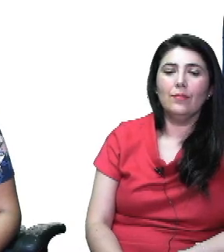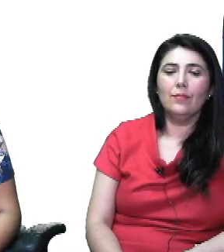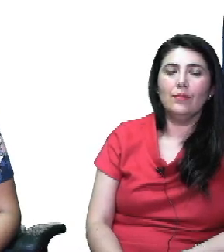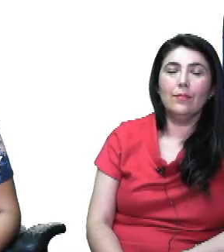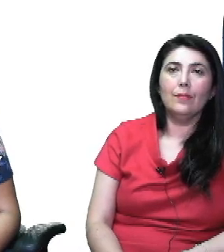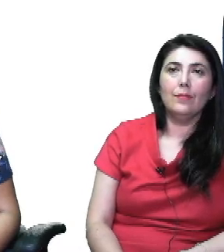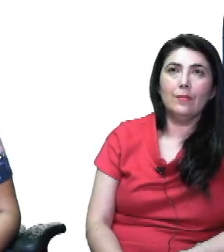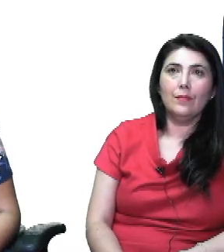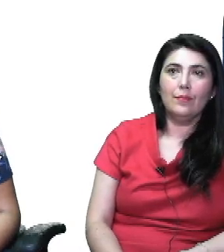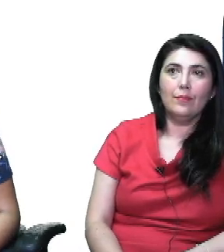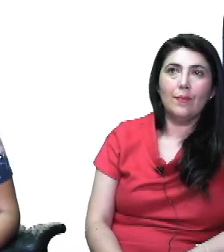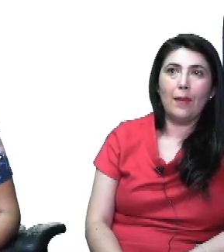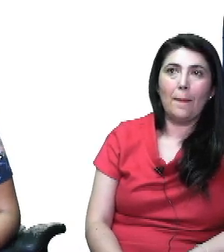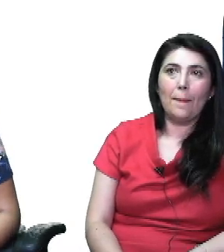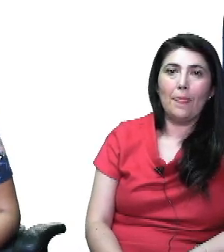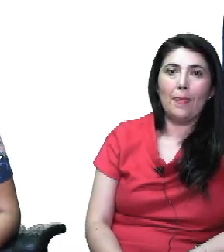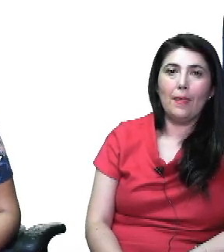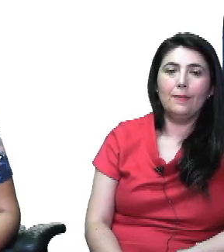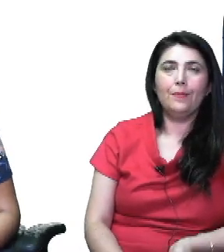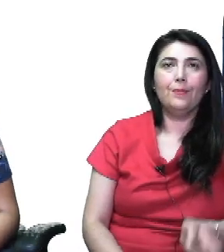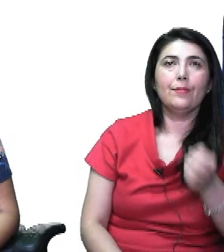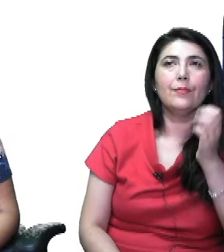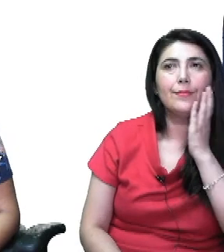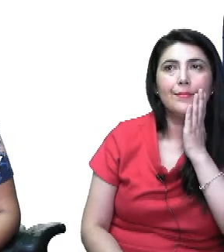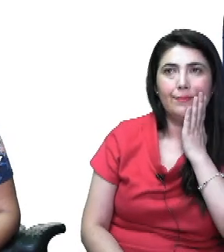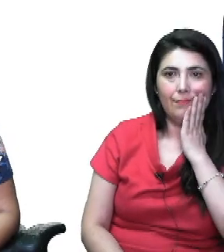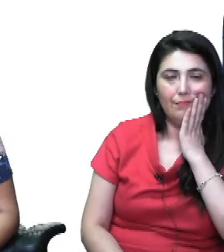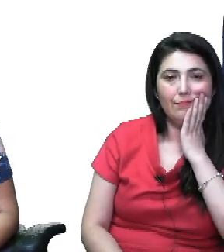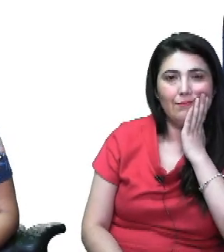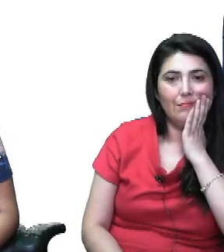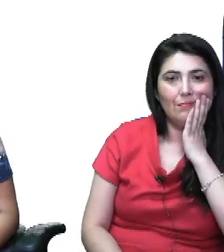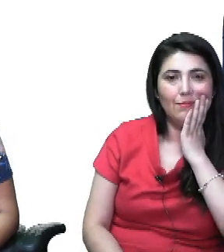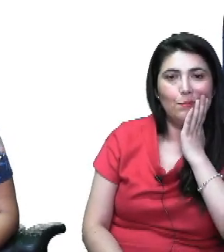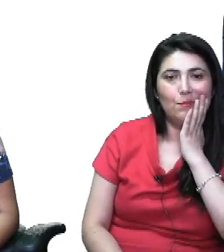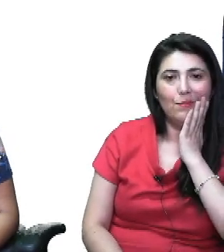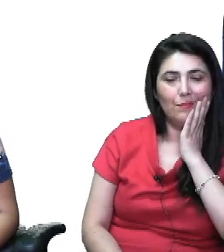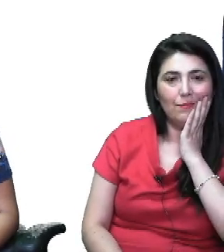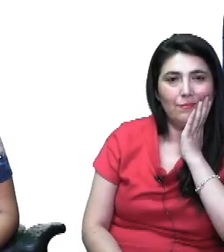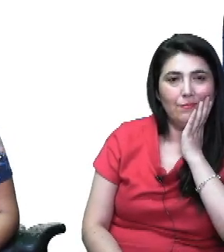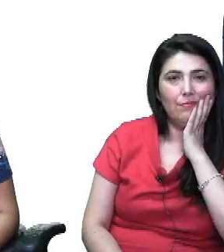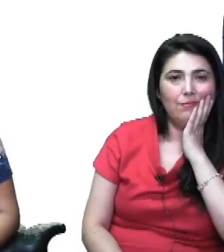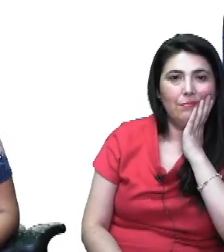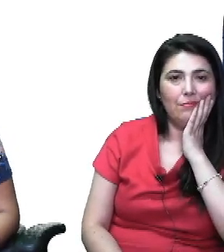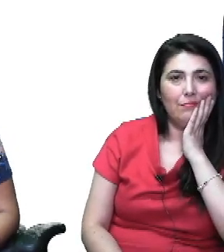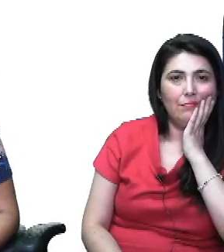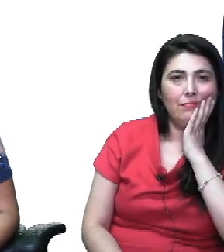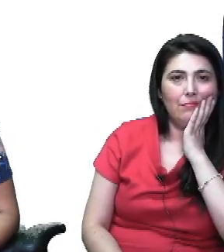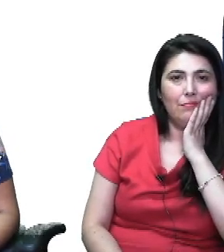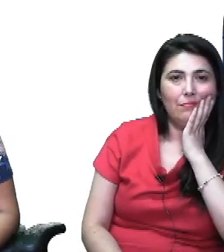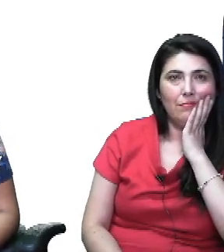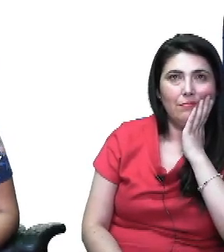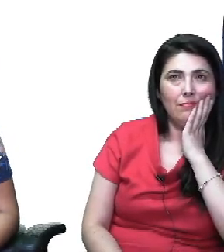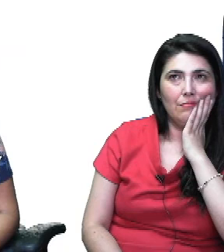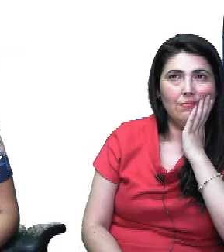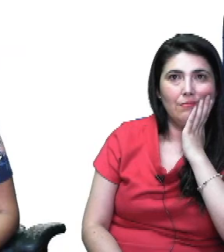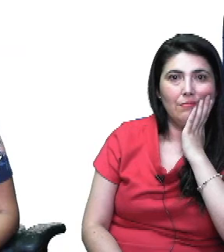promover y resguardar los derechos humanos, la equidad y la no discriminación, reconociendo también de que en estos eventos, como lo decíamos en un inicio,